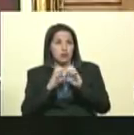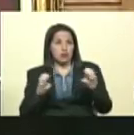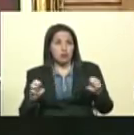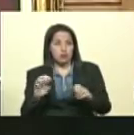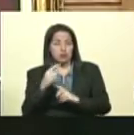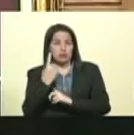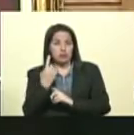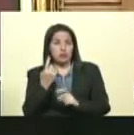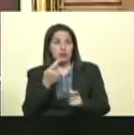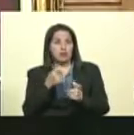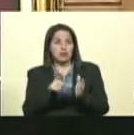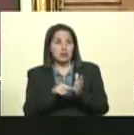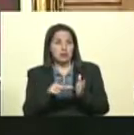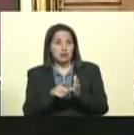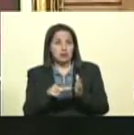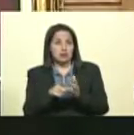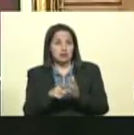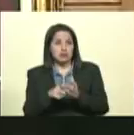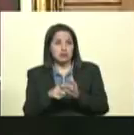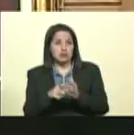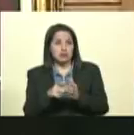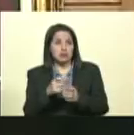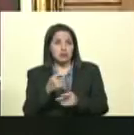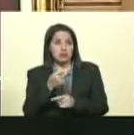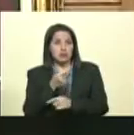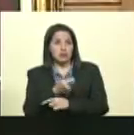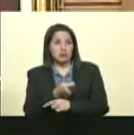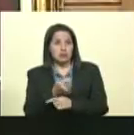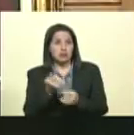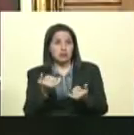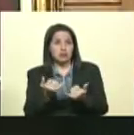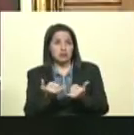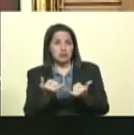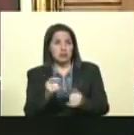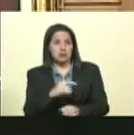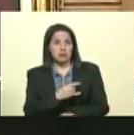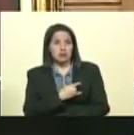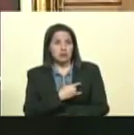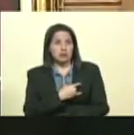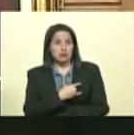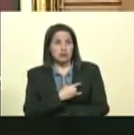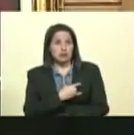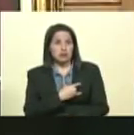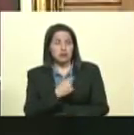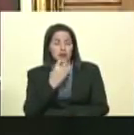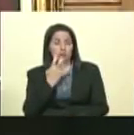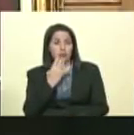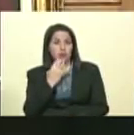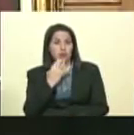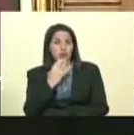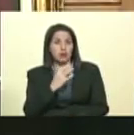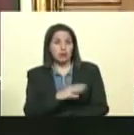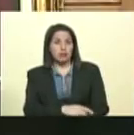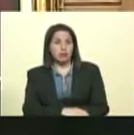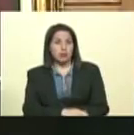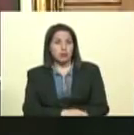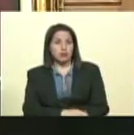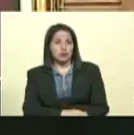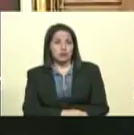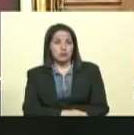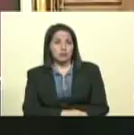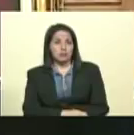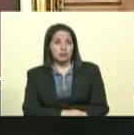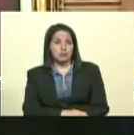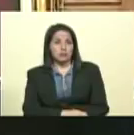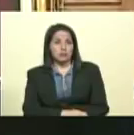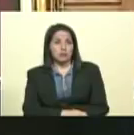educación secundaria y para la educación universitaria. Yo les puedo poner como ejemplo, compañeros. Antes